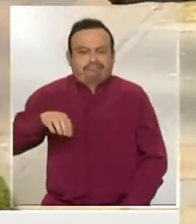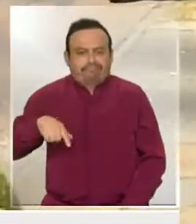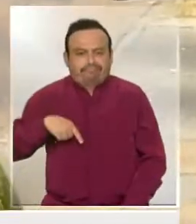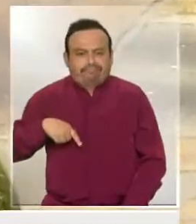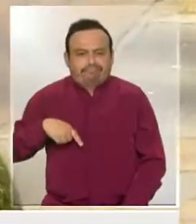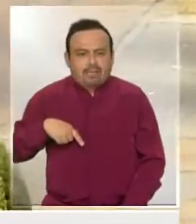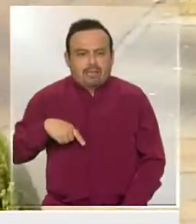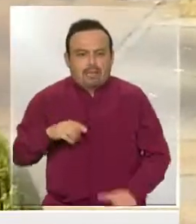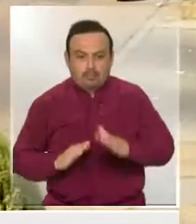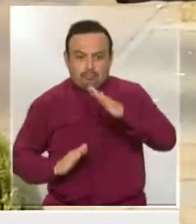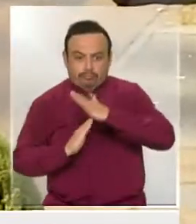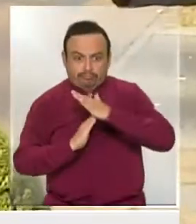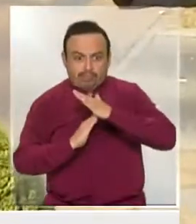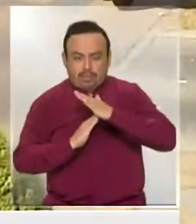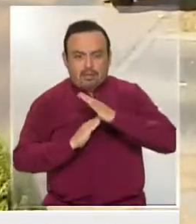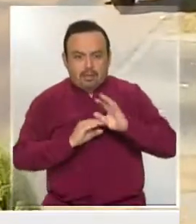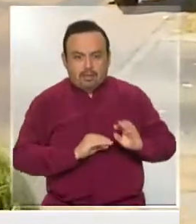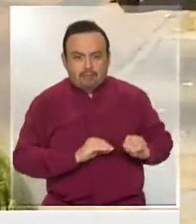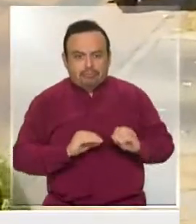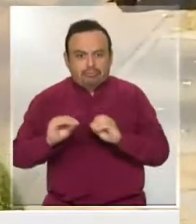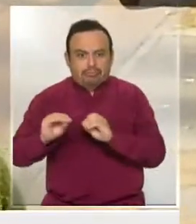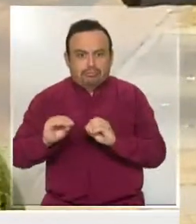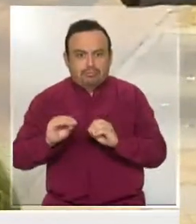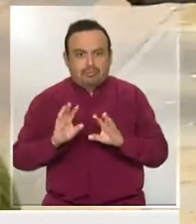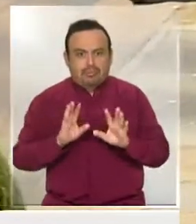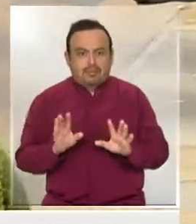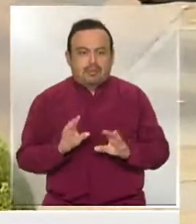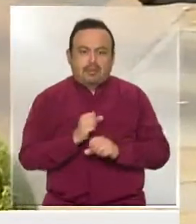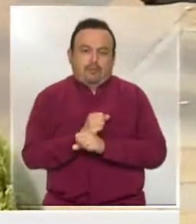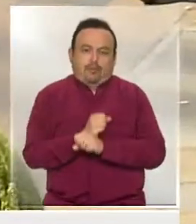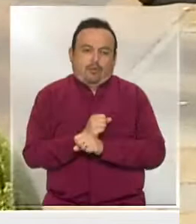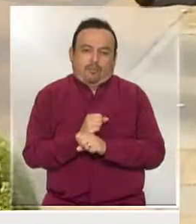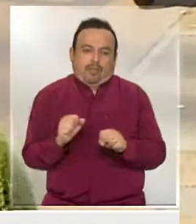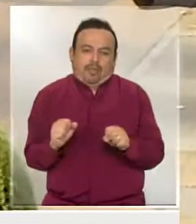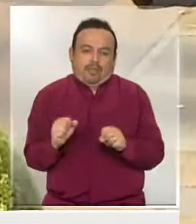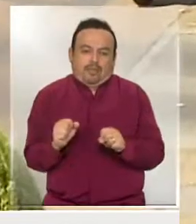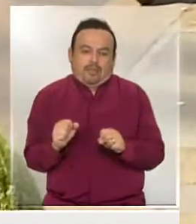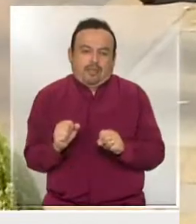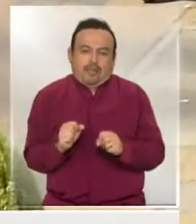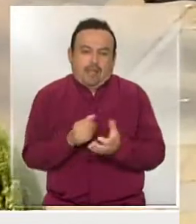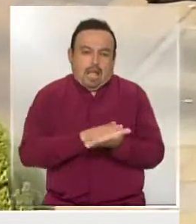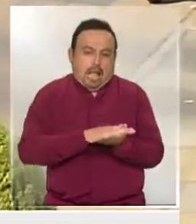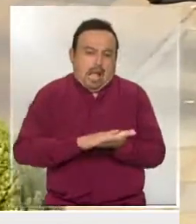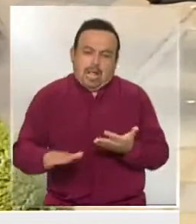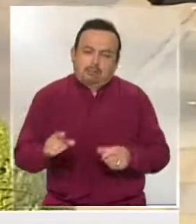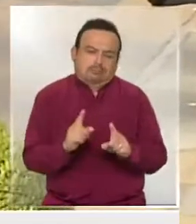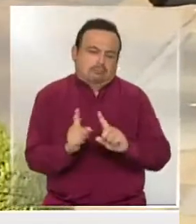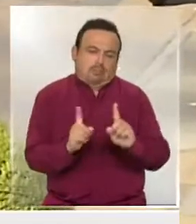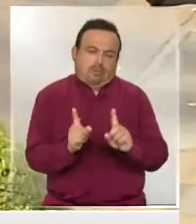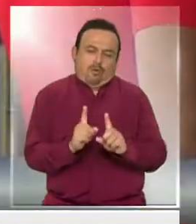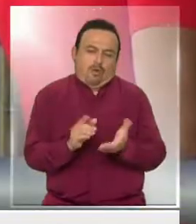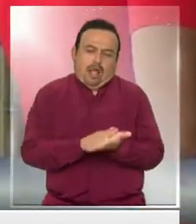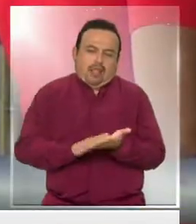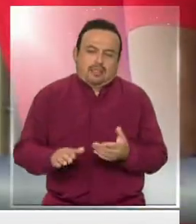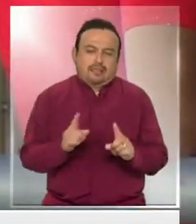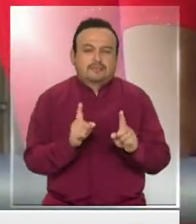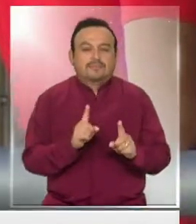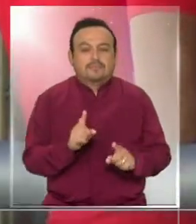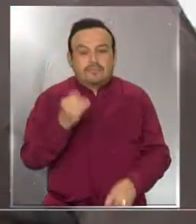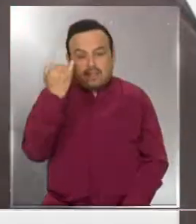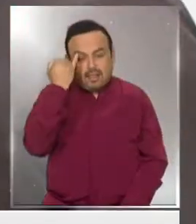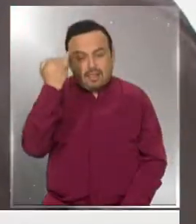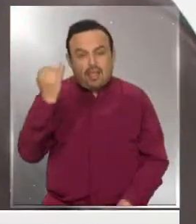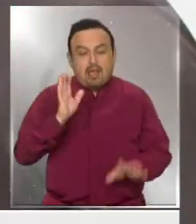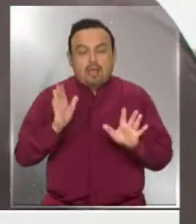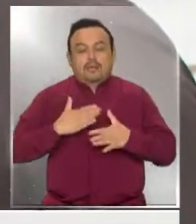todo, congelar todos y el país, no puede ser. Todo gratis tampoco, ¿no? La iniciativa